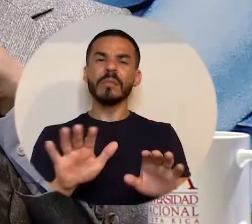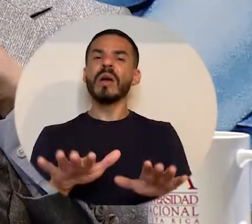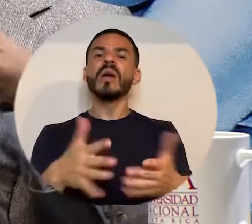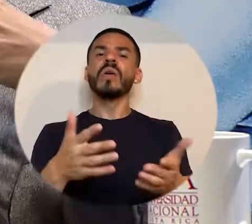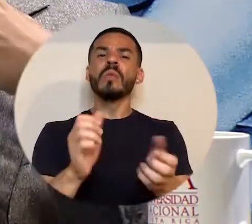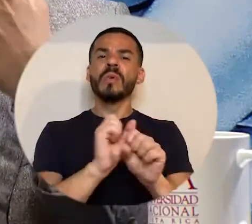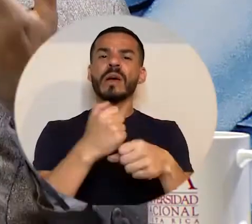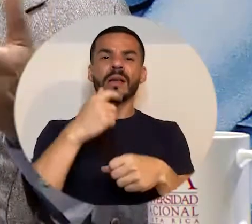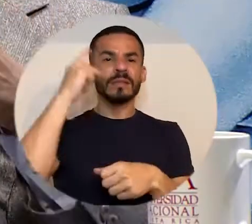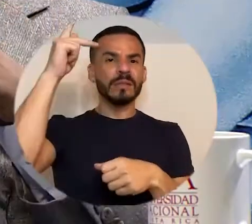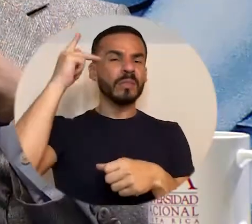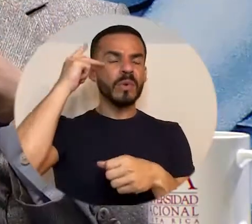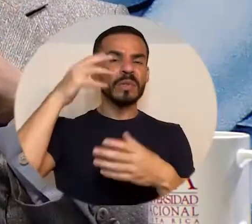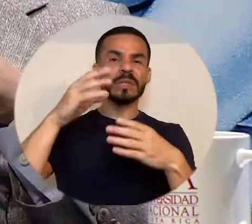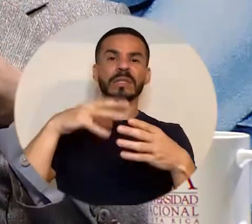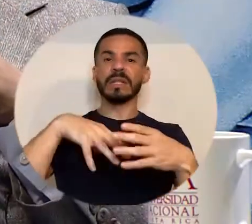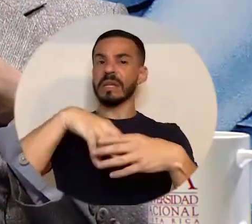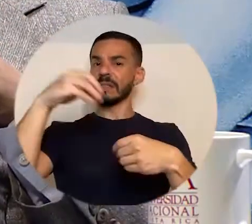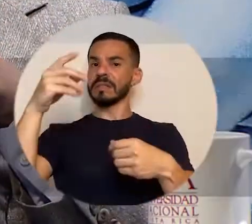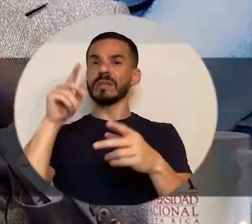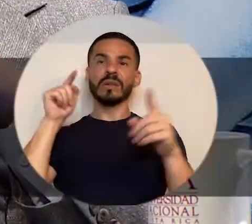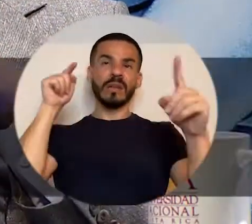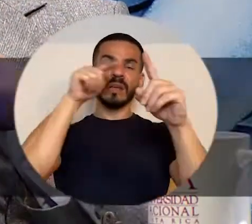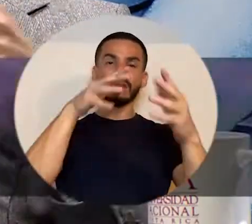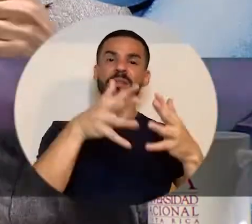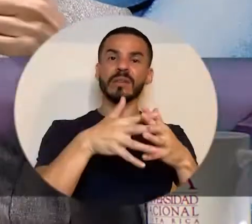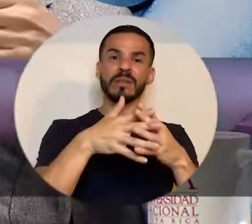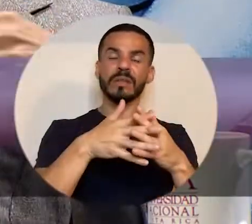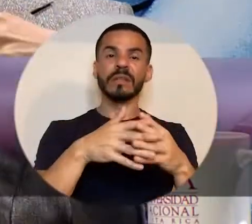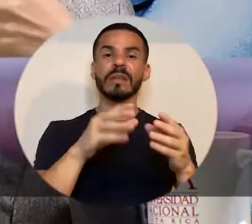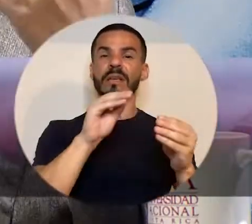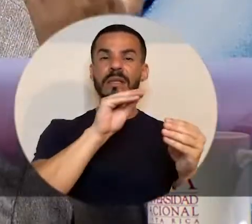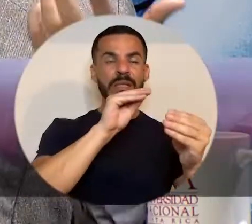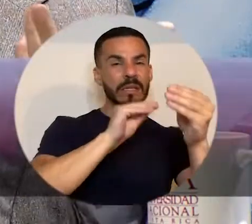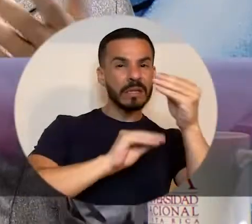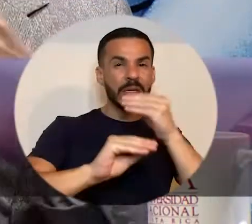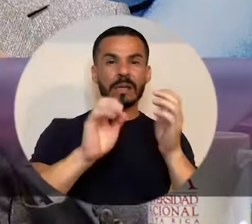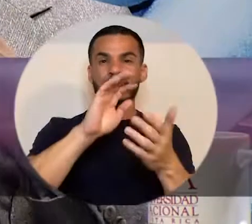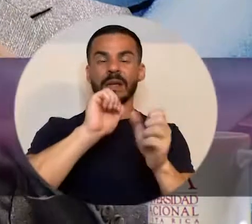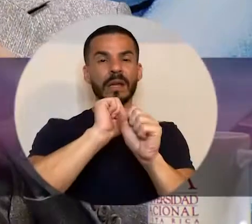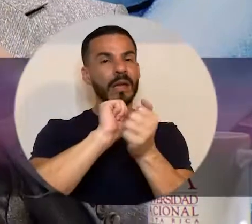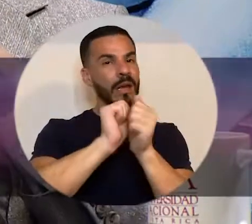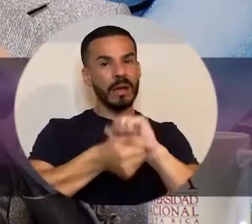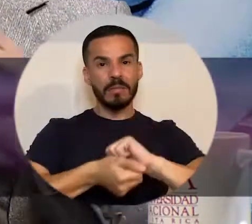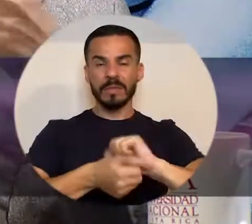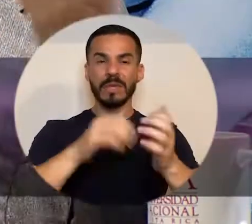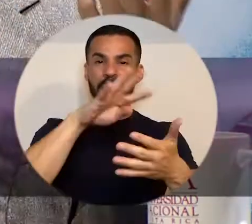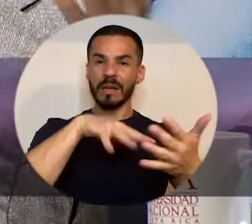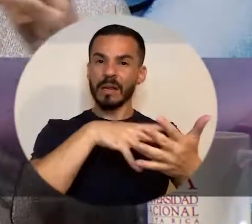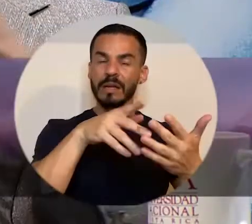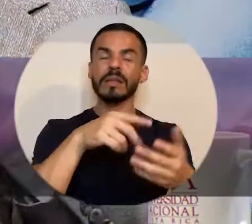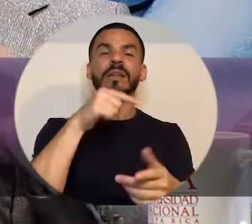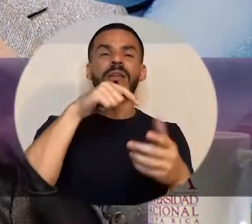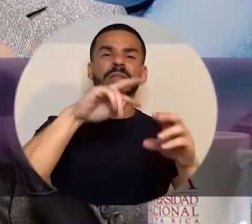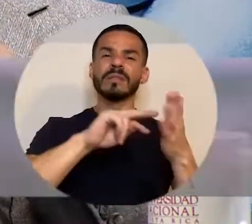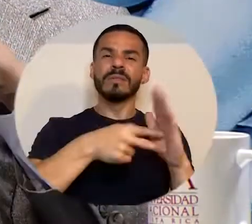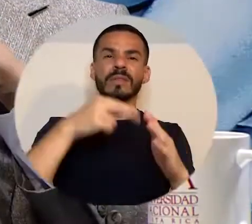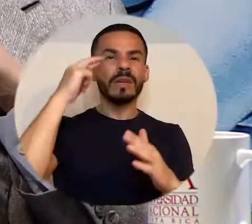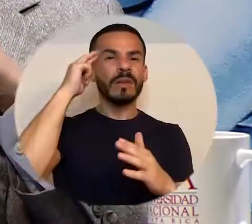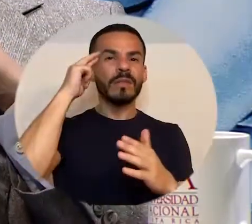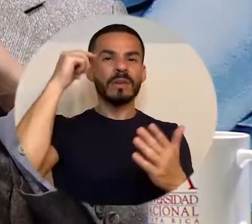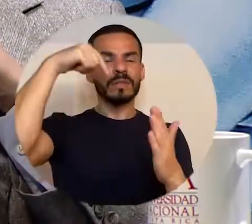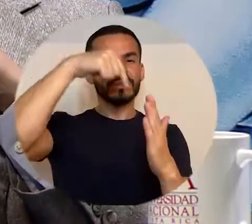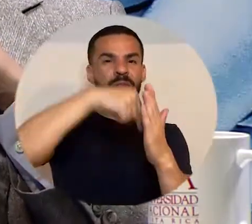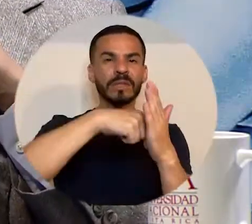agenda de cómo se hace política exterior hacia los Estados Unidos y reposicionar la agenda, y eso implica pues una